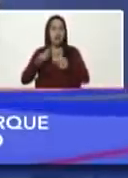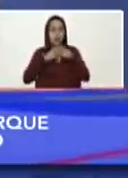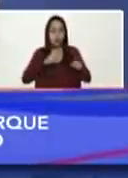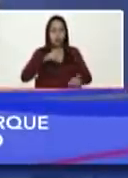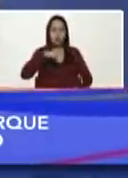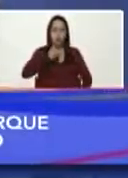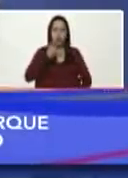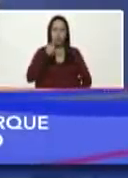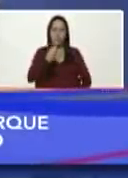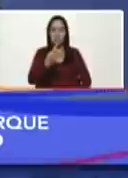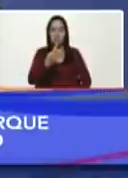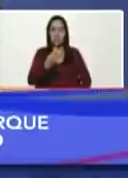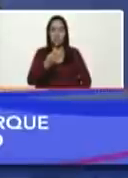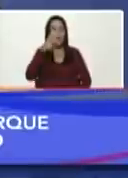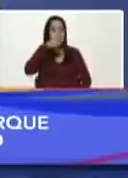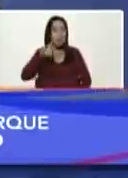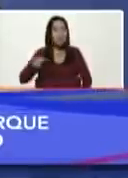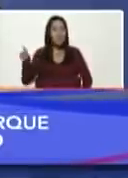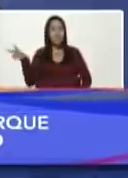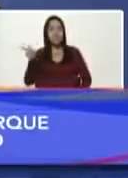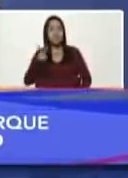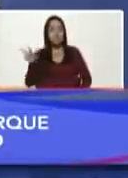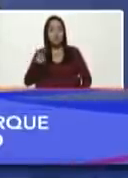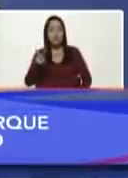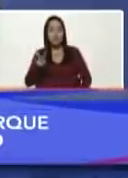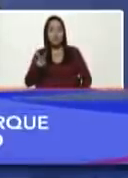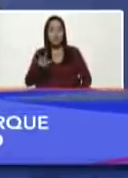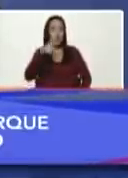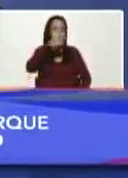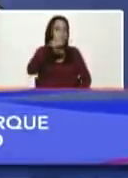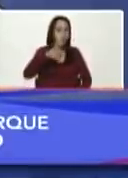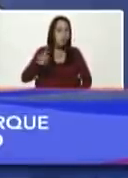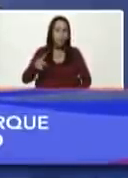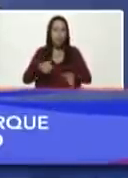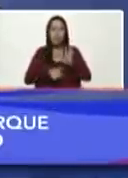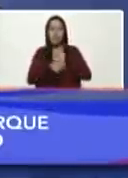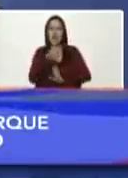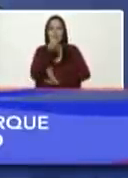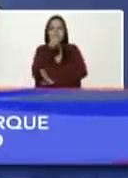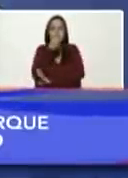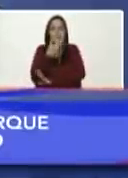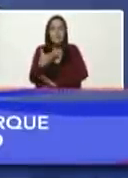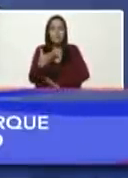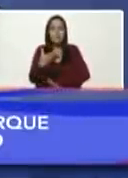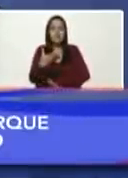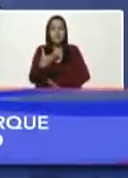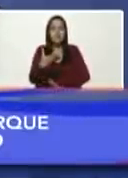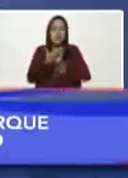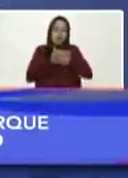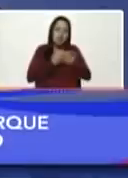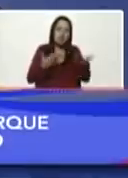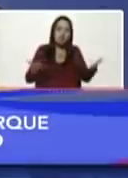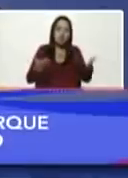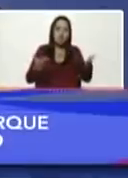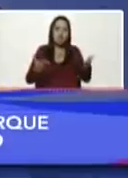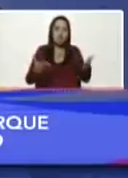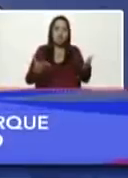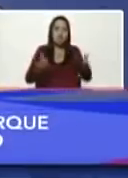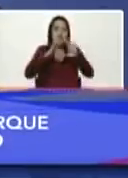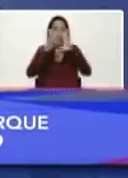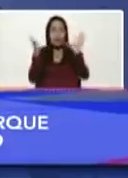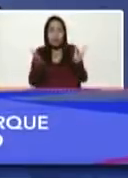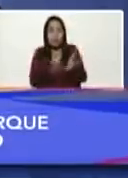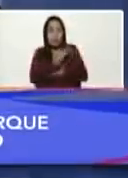decir, nuestro pueblo es uno de los pueblos más hermosos y nobles que existe en el